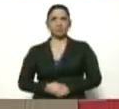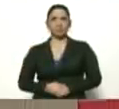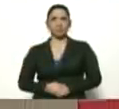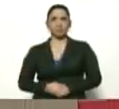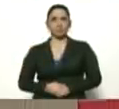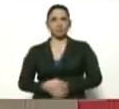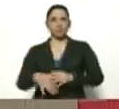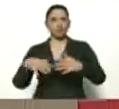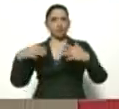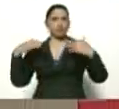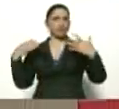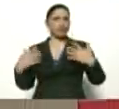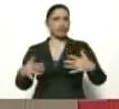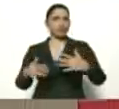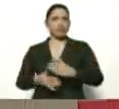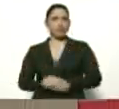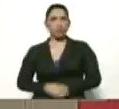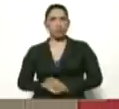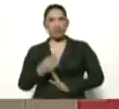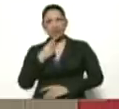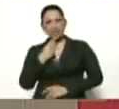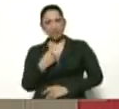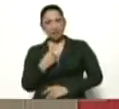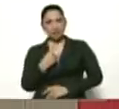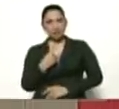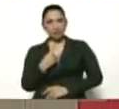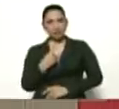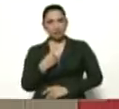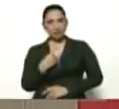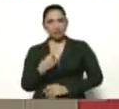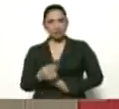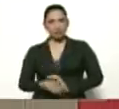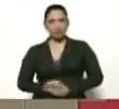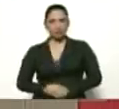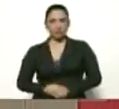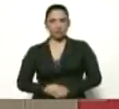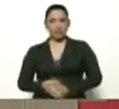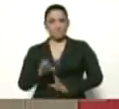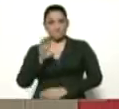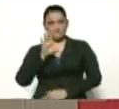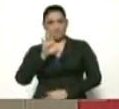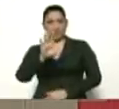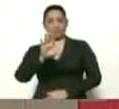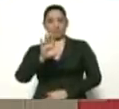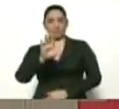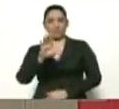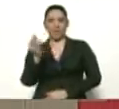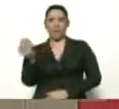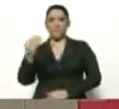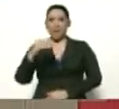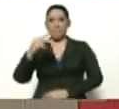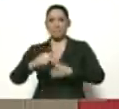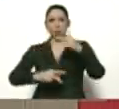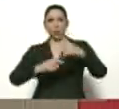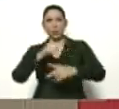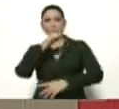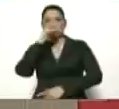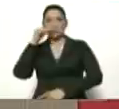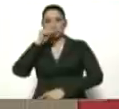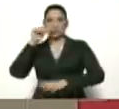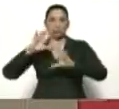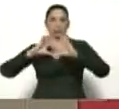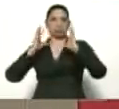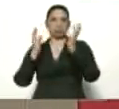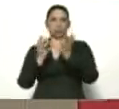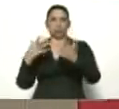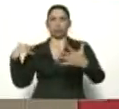tremendo señalar que el país que más produce cocaína en el planeta y que